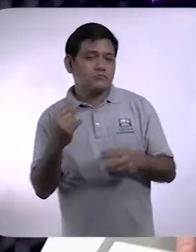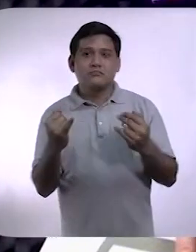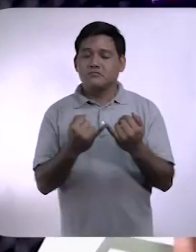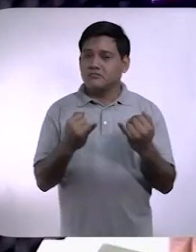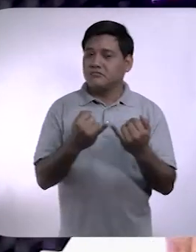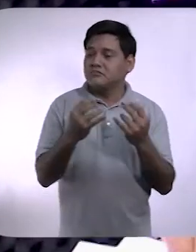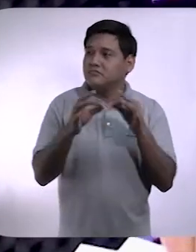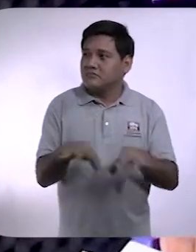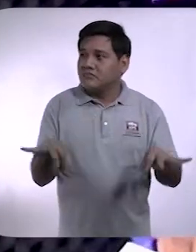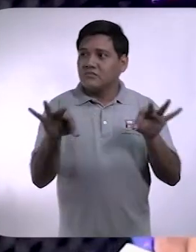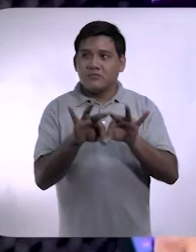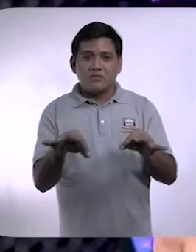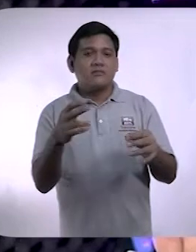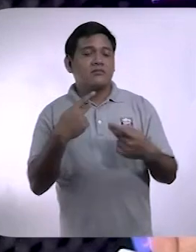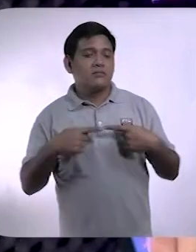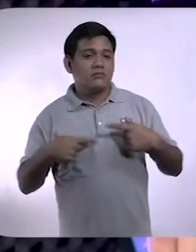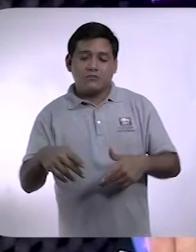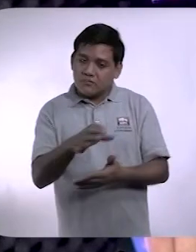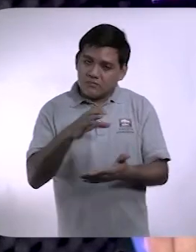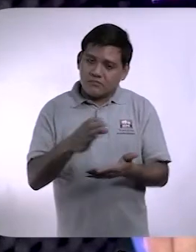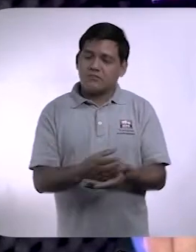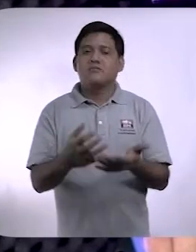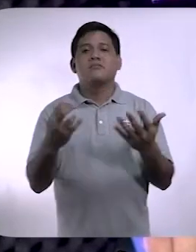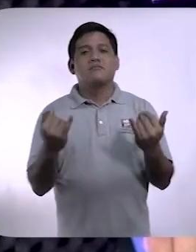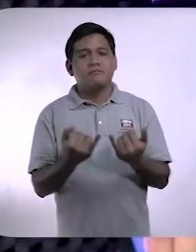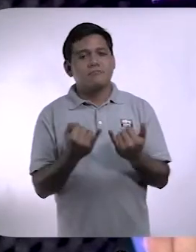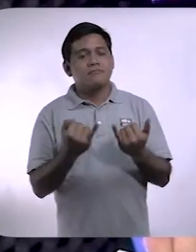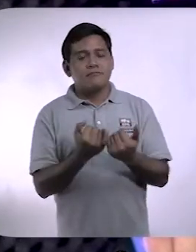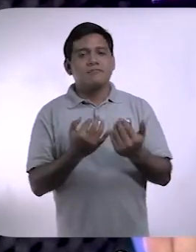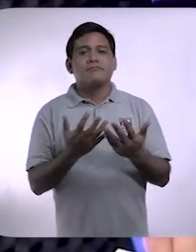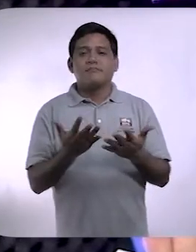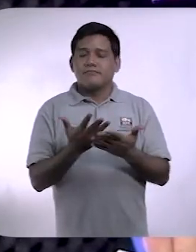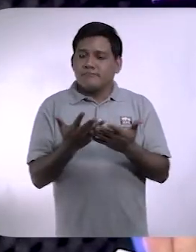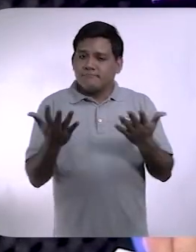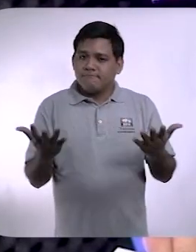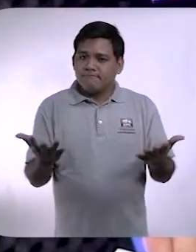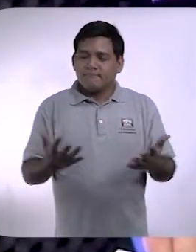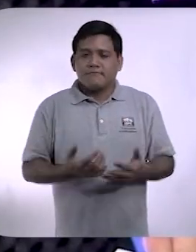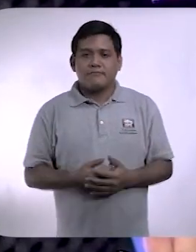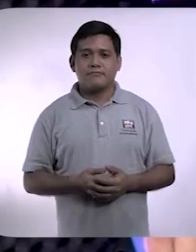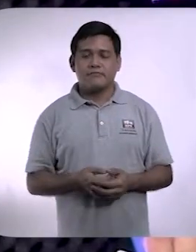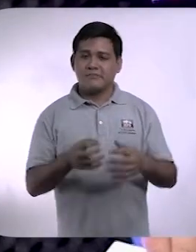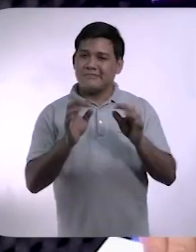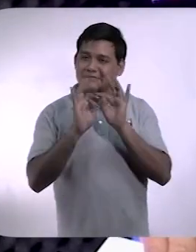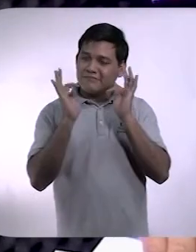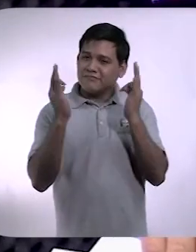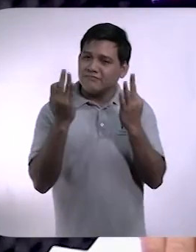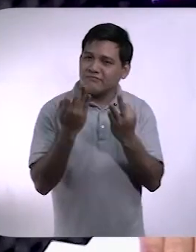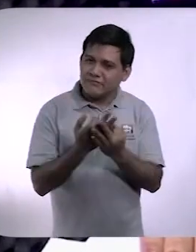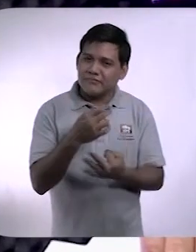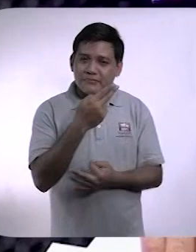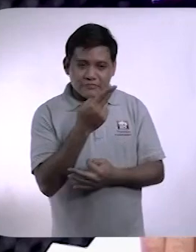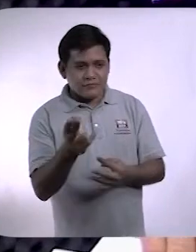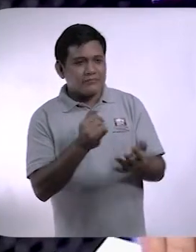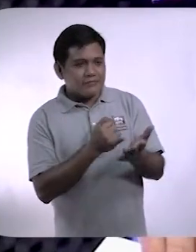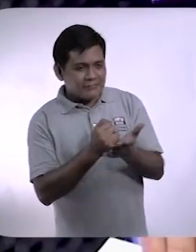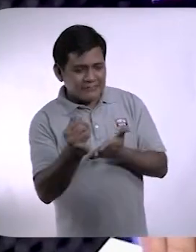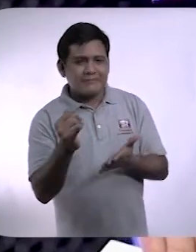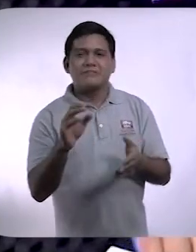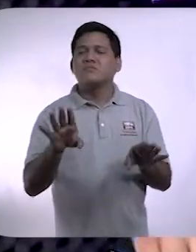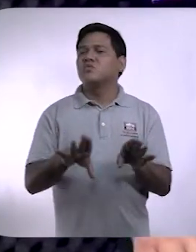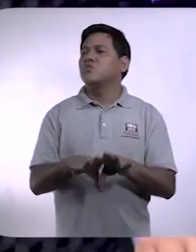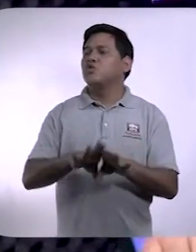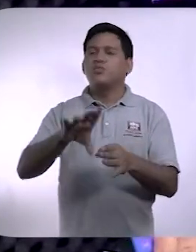es importante, ciudadanía, y creo que ese es uno de las, vamos a decir, la pieza clave para que ustedes decidan de qué forma pueden